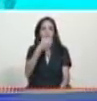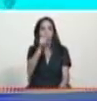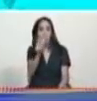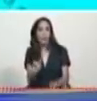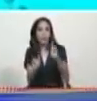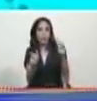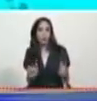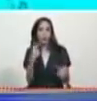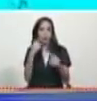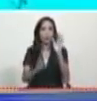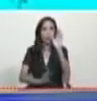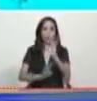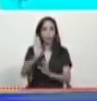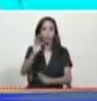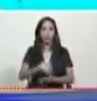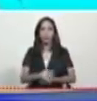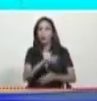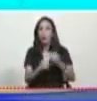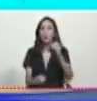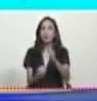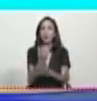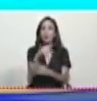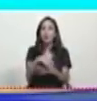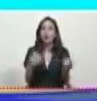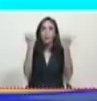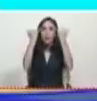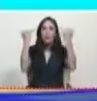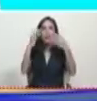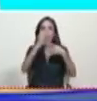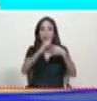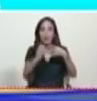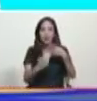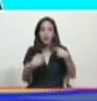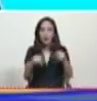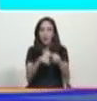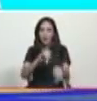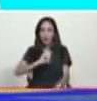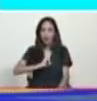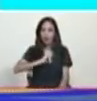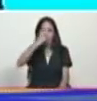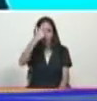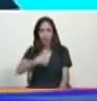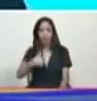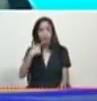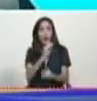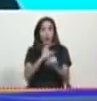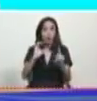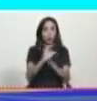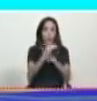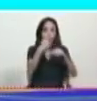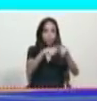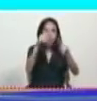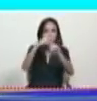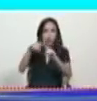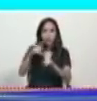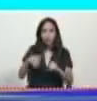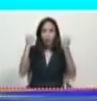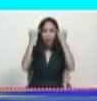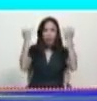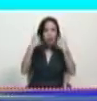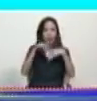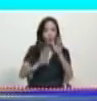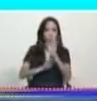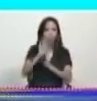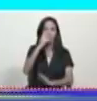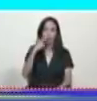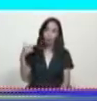Lanzar la marca país como identidad de una cultura diversa que se ha forjado a lo largo de más de